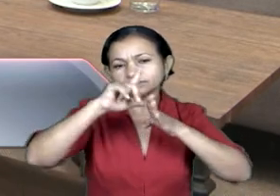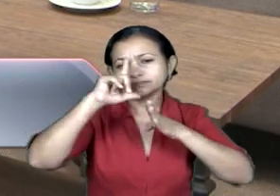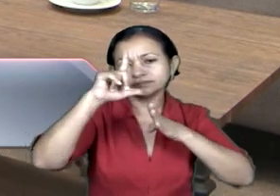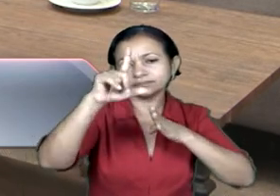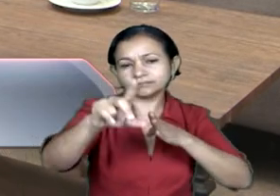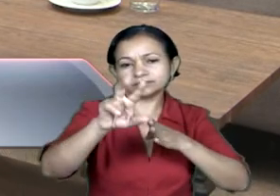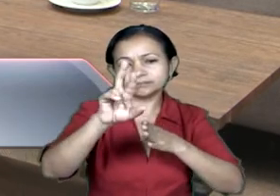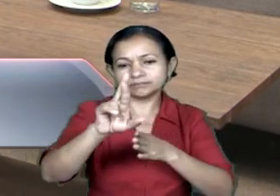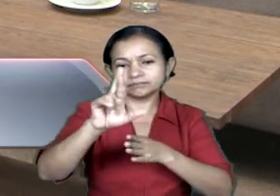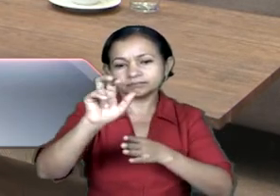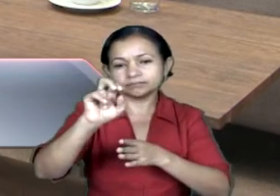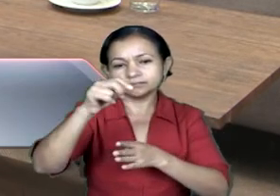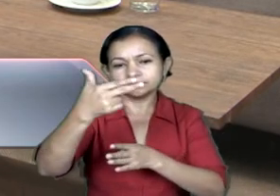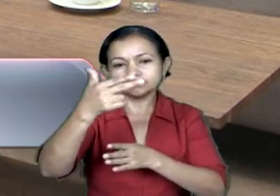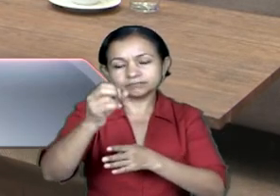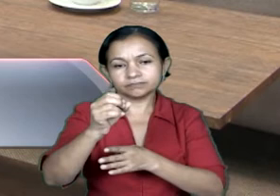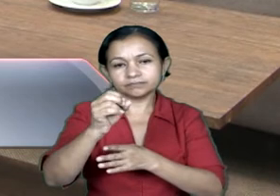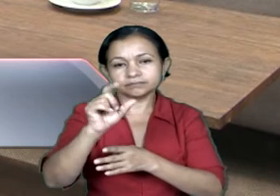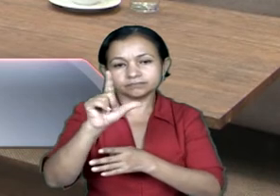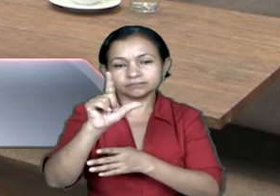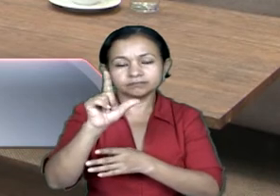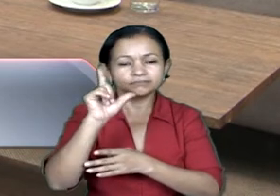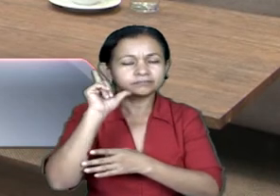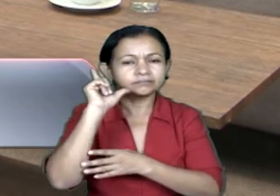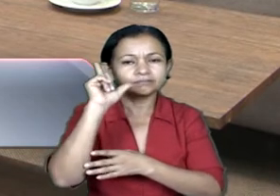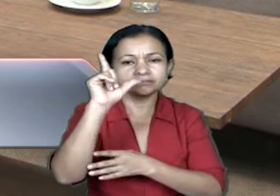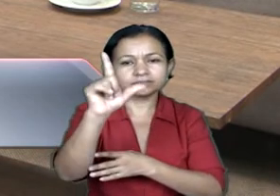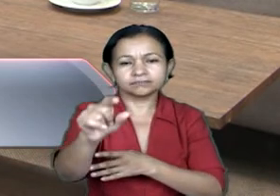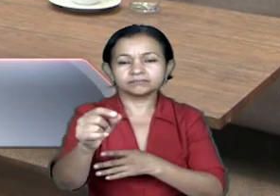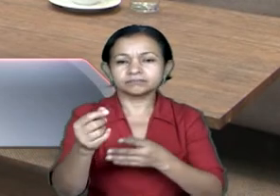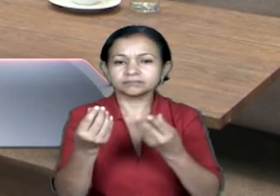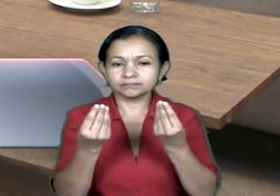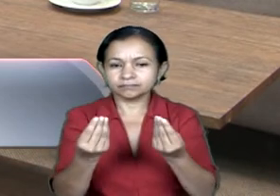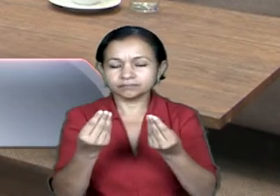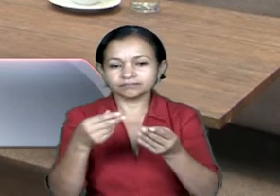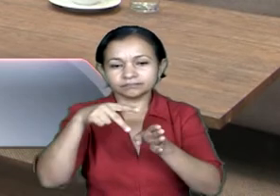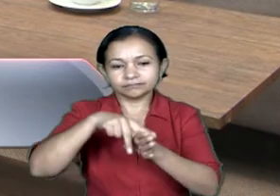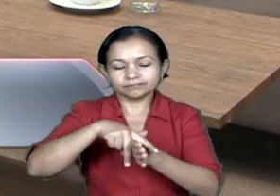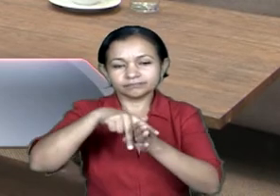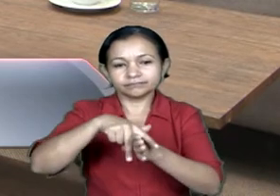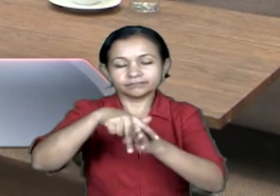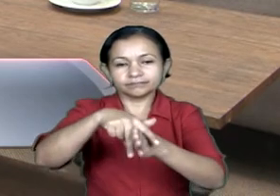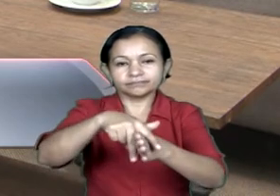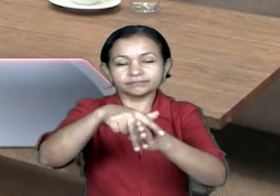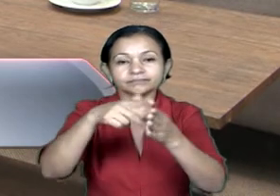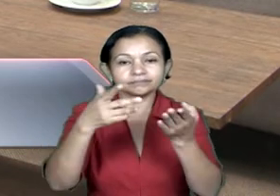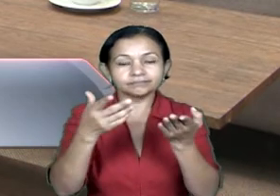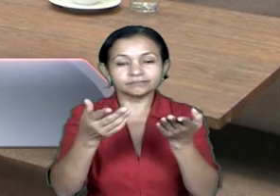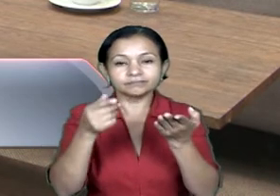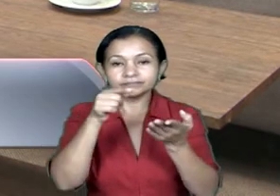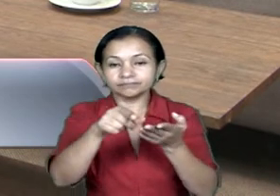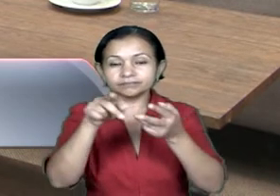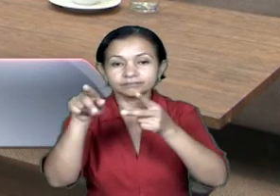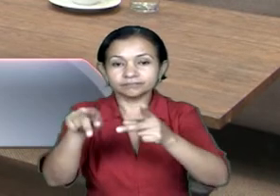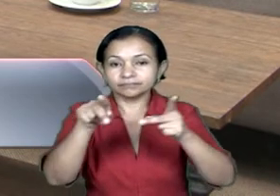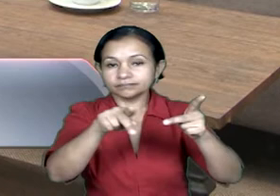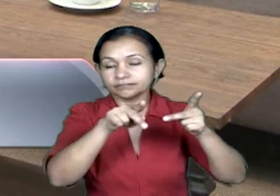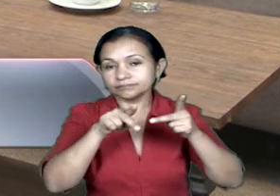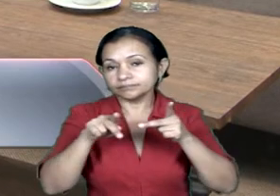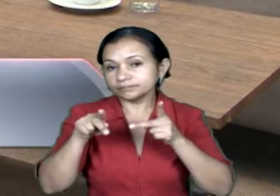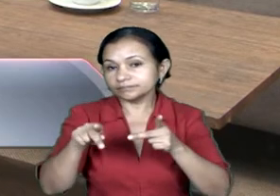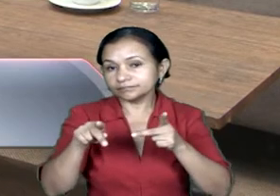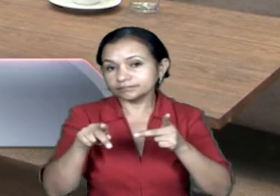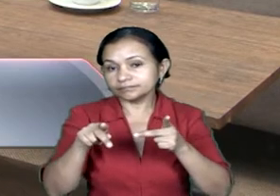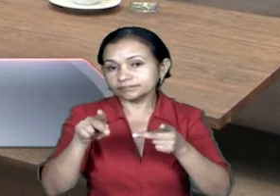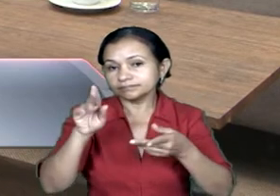hay que llegar, ¿no? En muro. Sí, es un transporte bastante. Sí, allá la gente, ¿no?